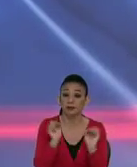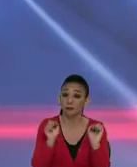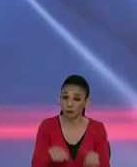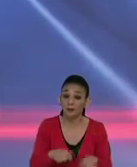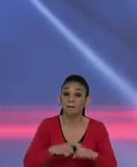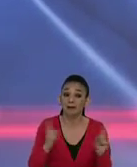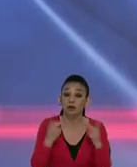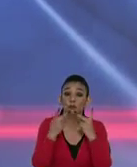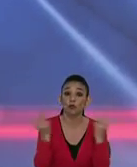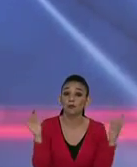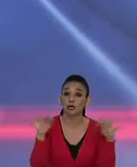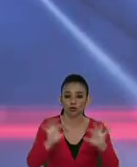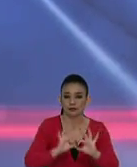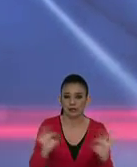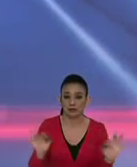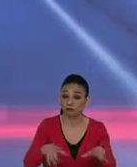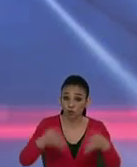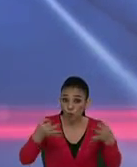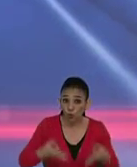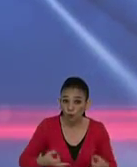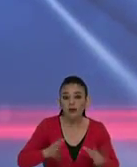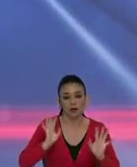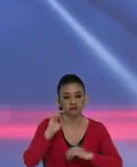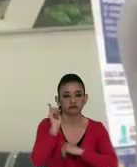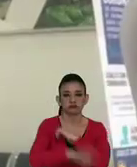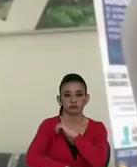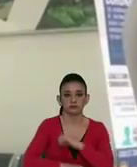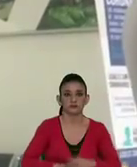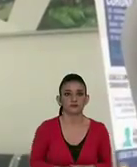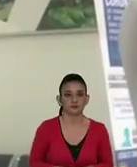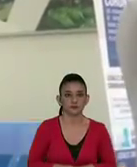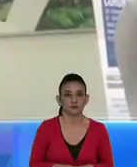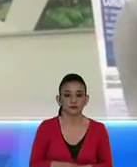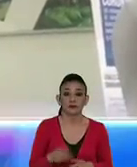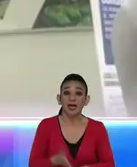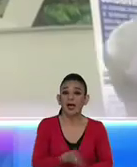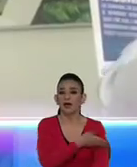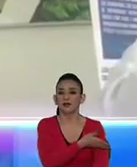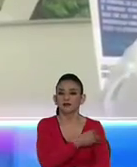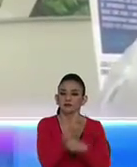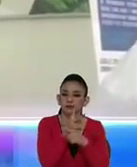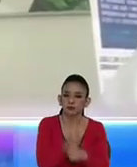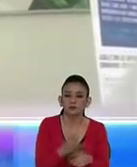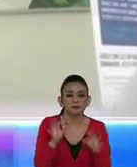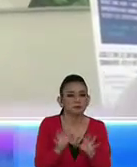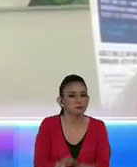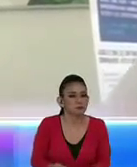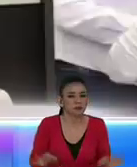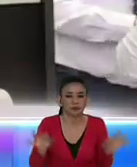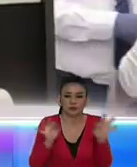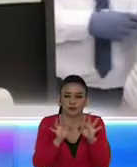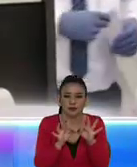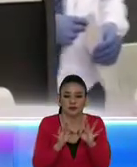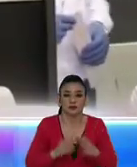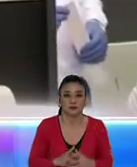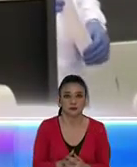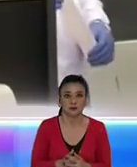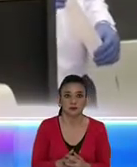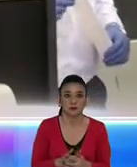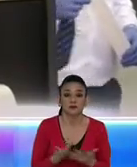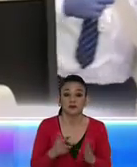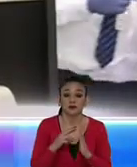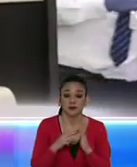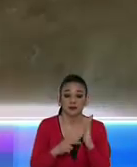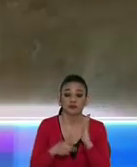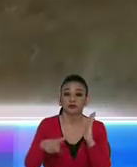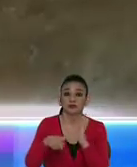Quien incumpla estas órdenes serán sancionados. La prevención, aseguran las autoridades, es sin duda lo más importante. De ahí que el registro civil también se